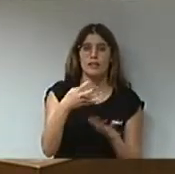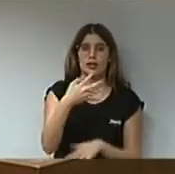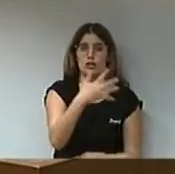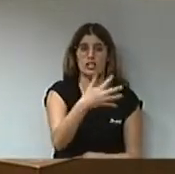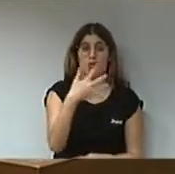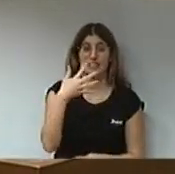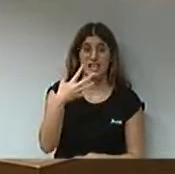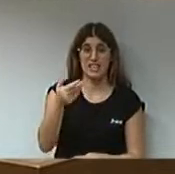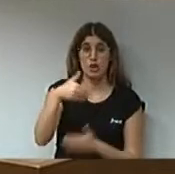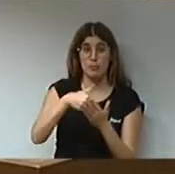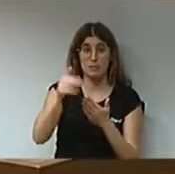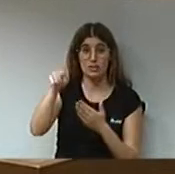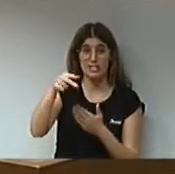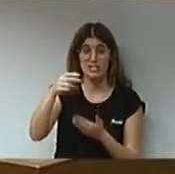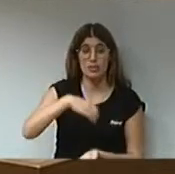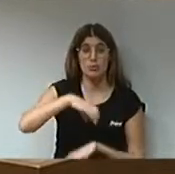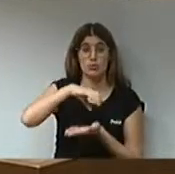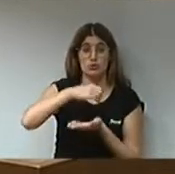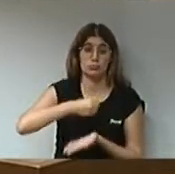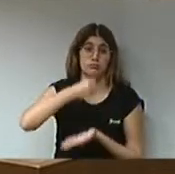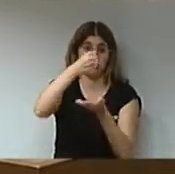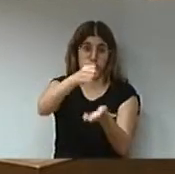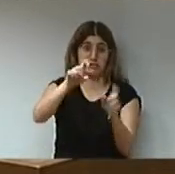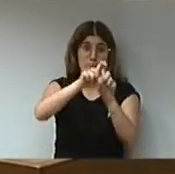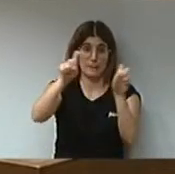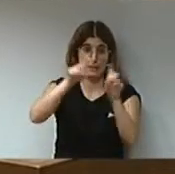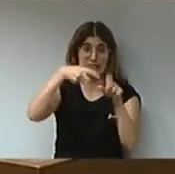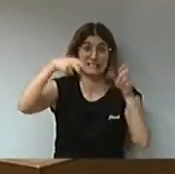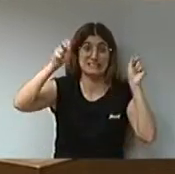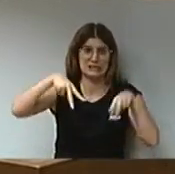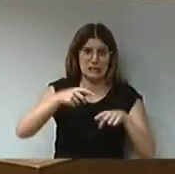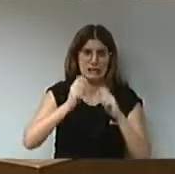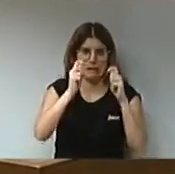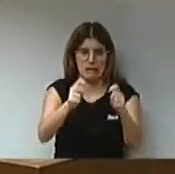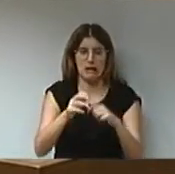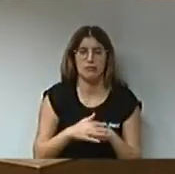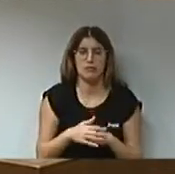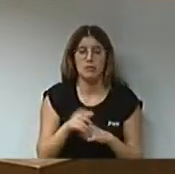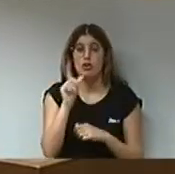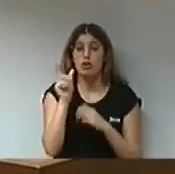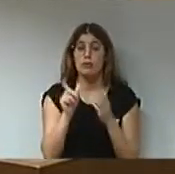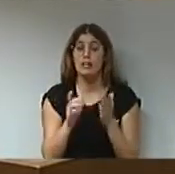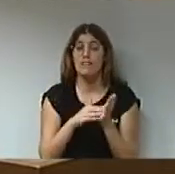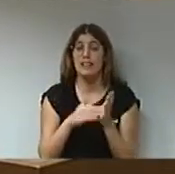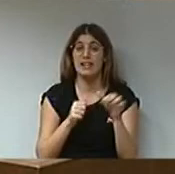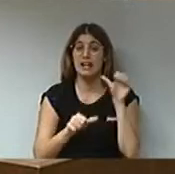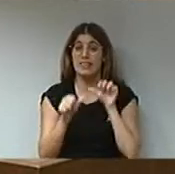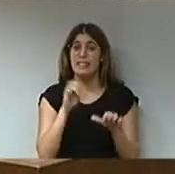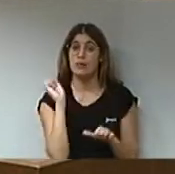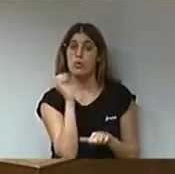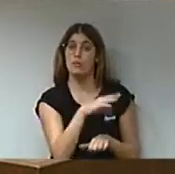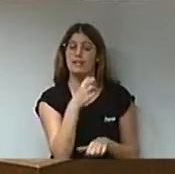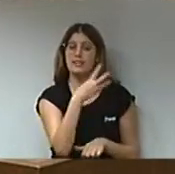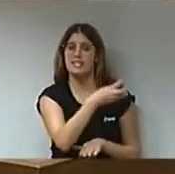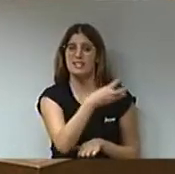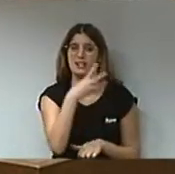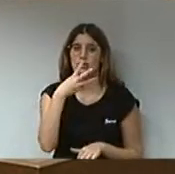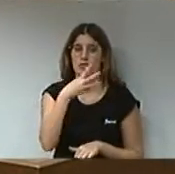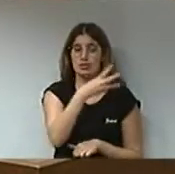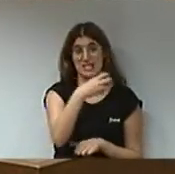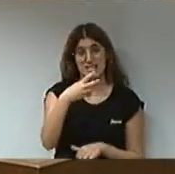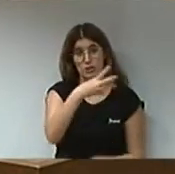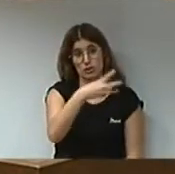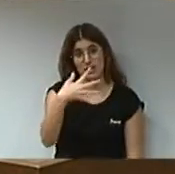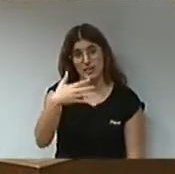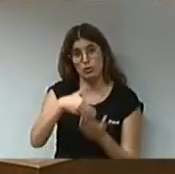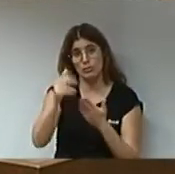euros de ayudas sin dar a las empresas. La Comunidad Valenciana tuvo que devolver 335 millones de euros de dinero para